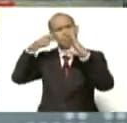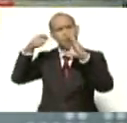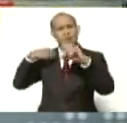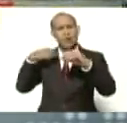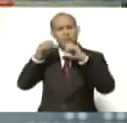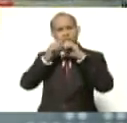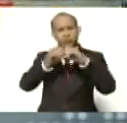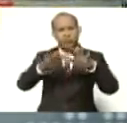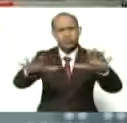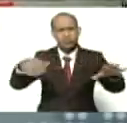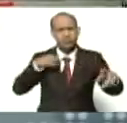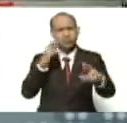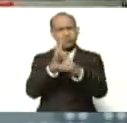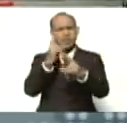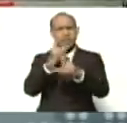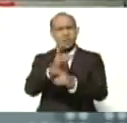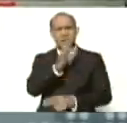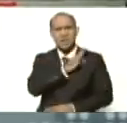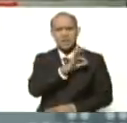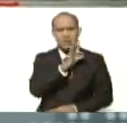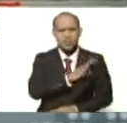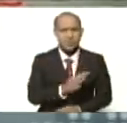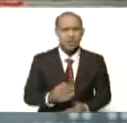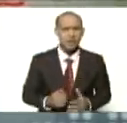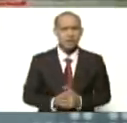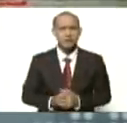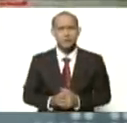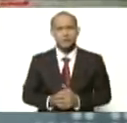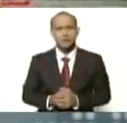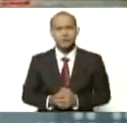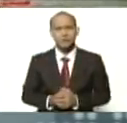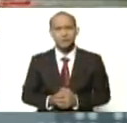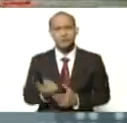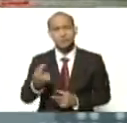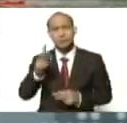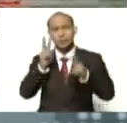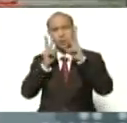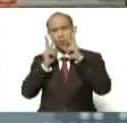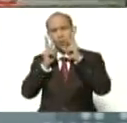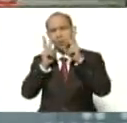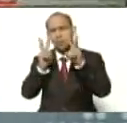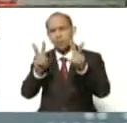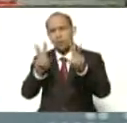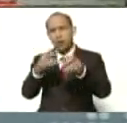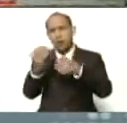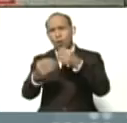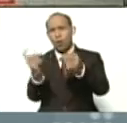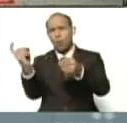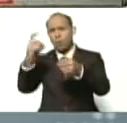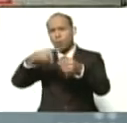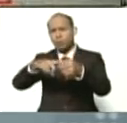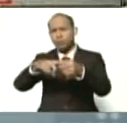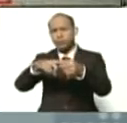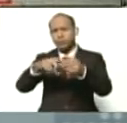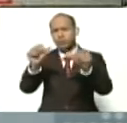reproducir en todos mis medios redes sociales para que ustedes se incorporen a través del carné de la